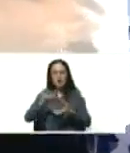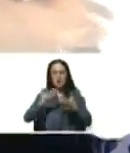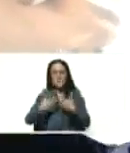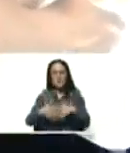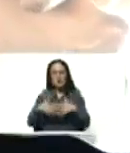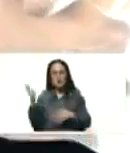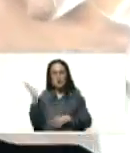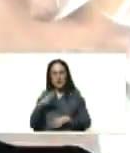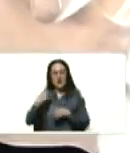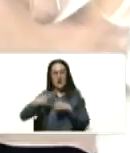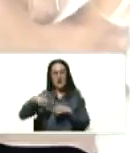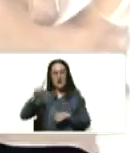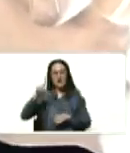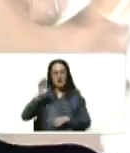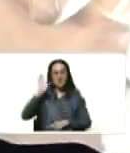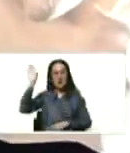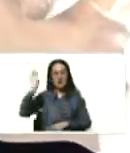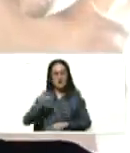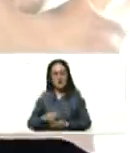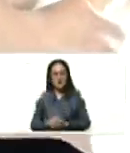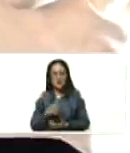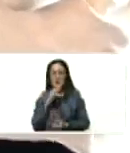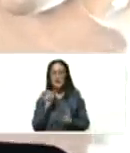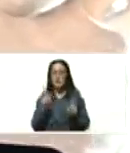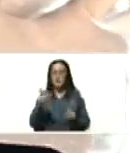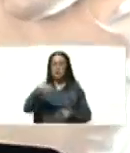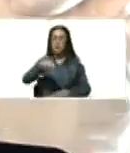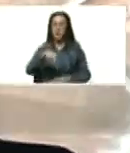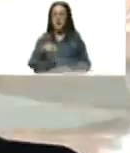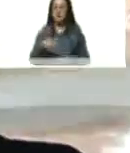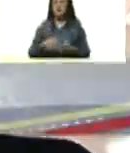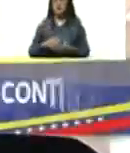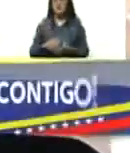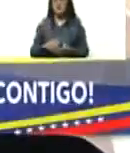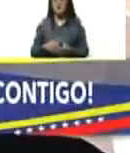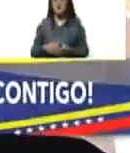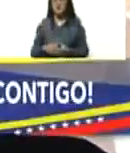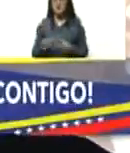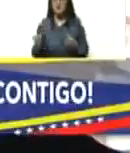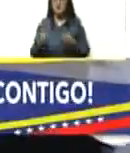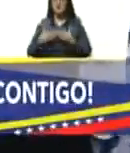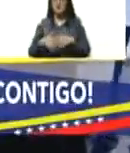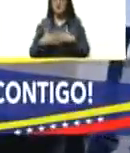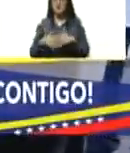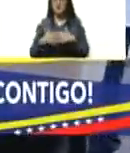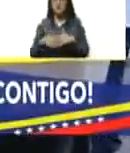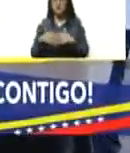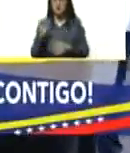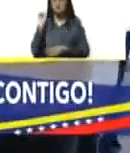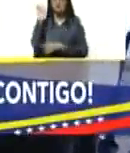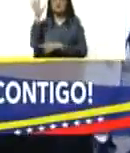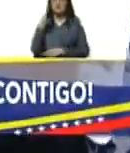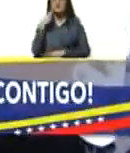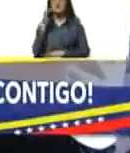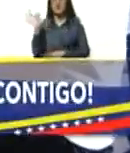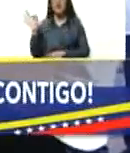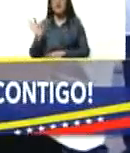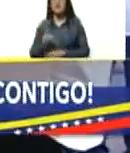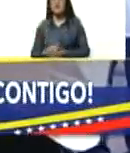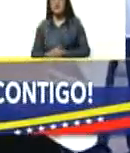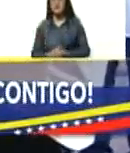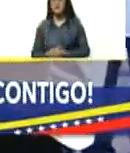pasaba, pues hay que explicarlo. No había ninguna oportunidad para nadie de desarmar un motor, sino que el motor lo mandábamos a Francia. No, era pues